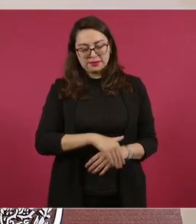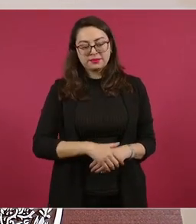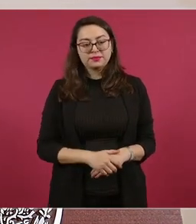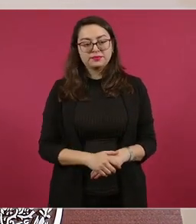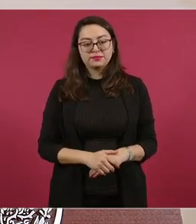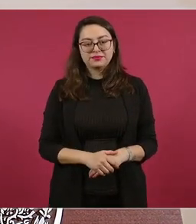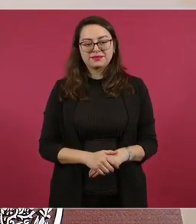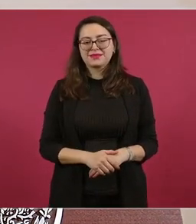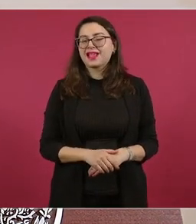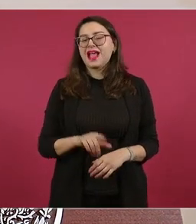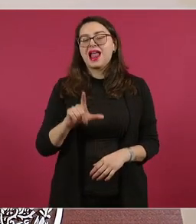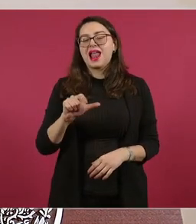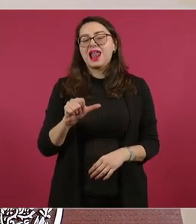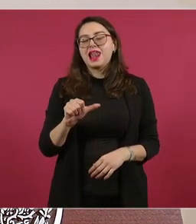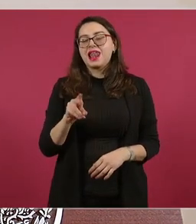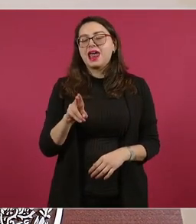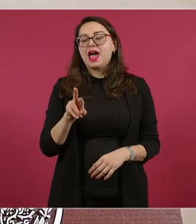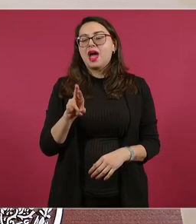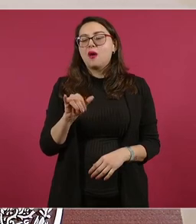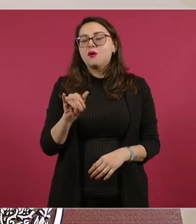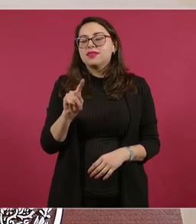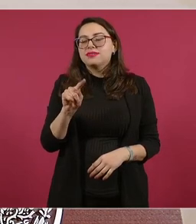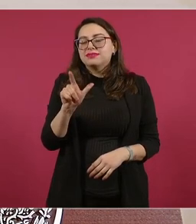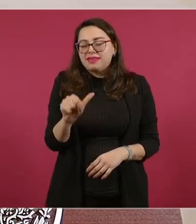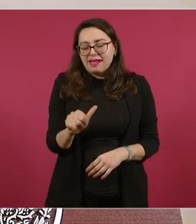Es Laurita,